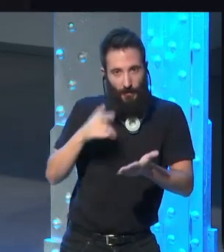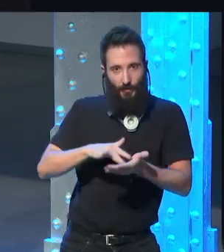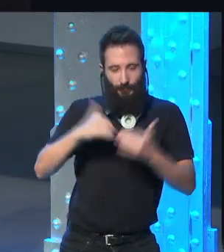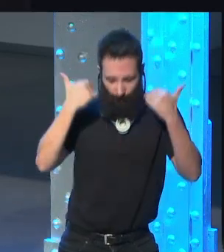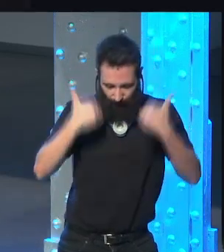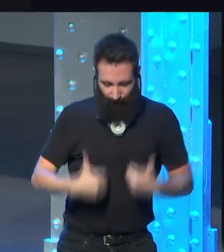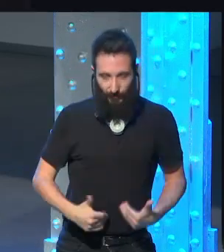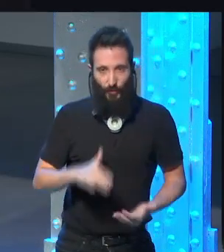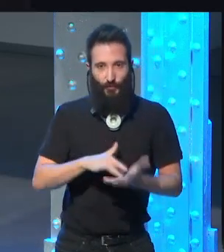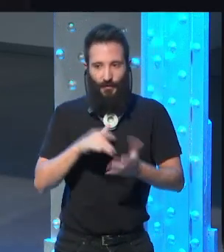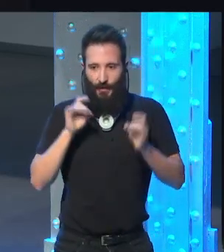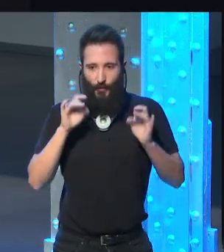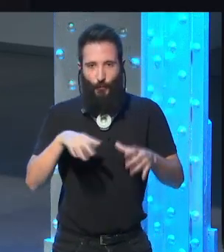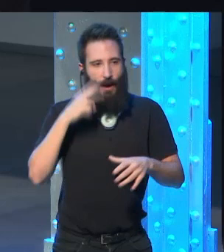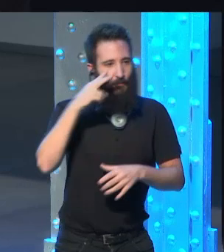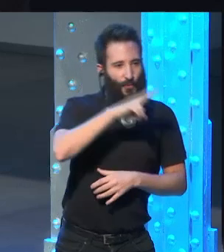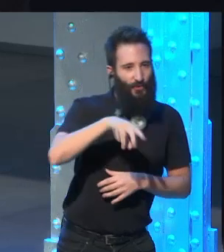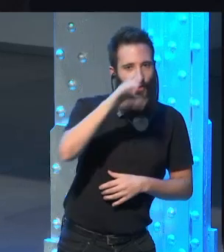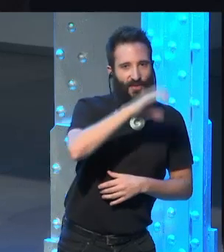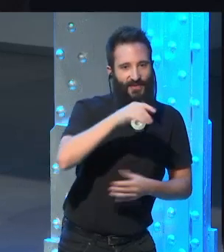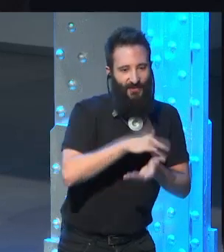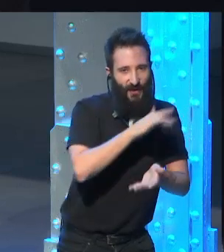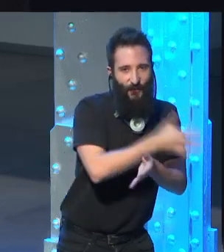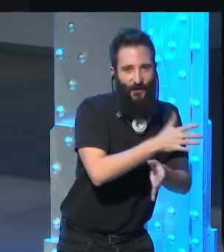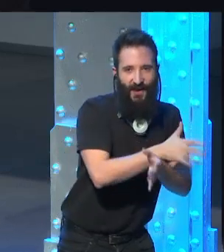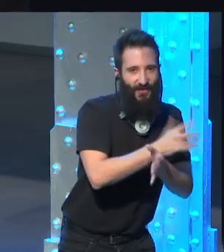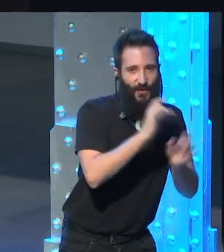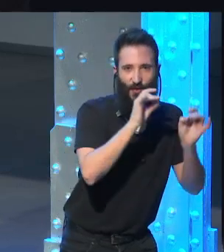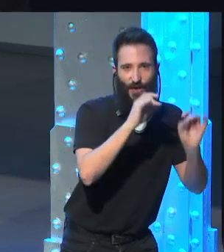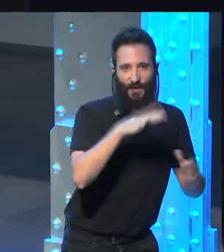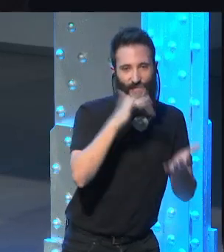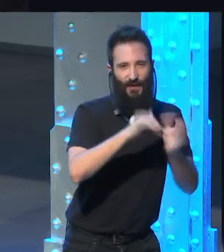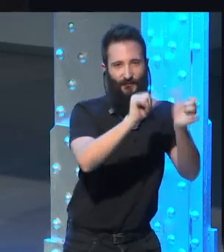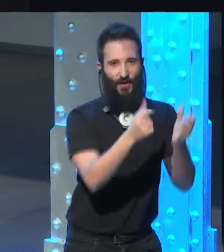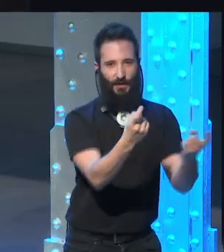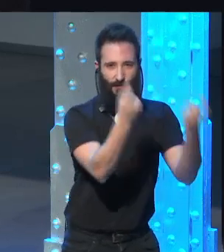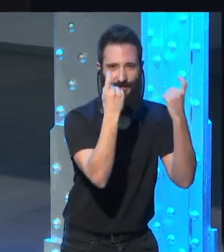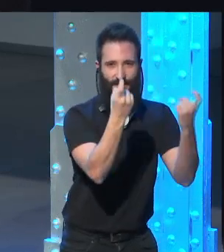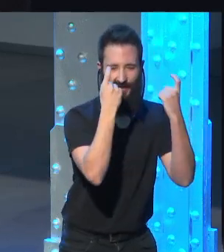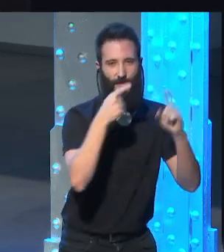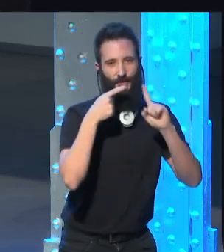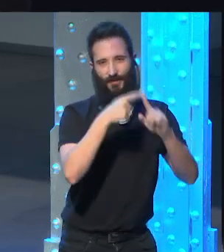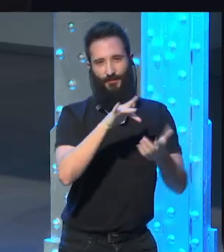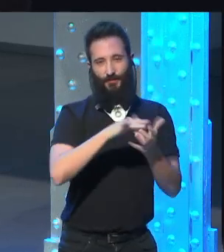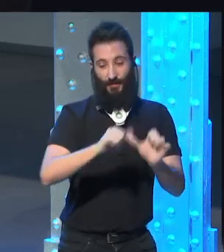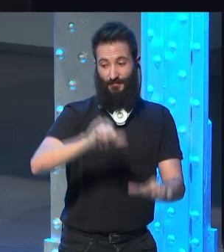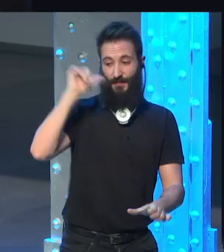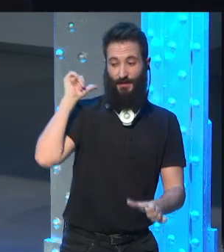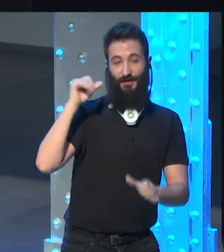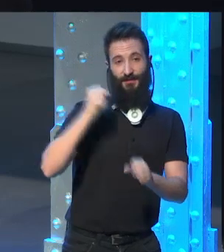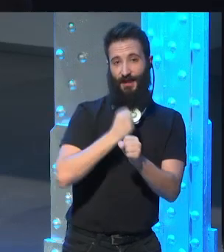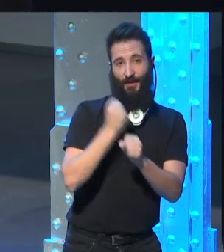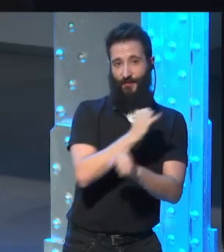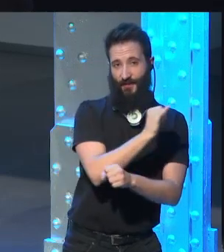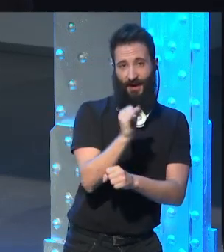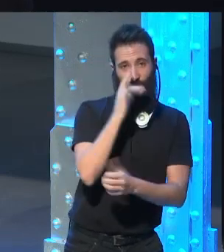mí jugando con cosas en museos de ciencia y todo eso, pero de una forma muy, muy didáctica, y que tenía atrás un trabajo parecido a esto,